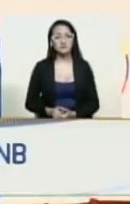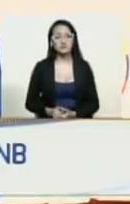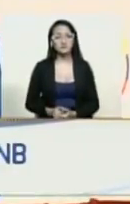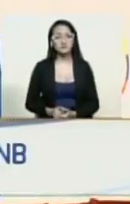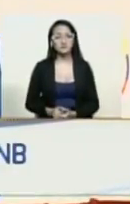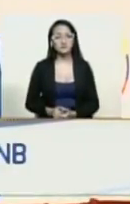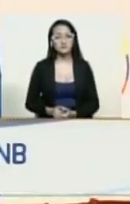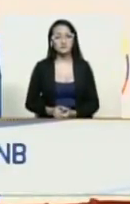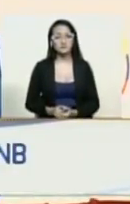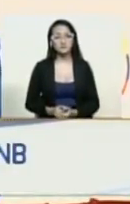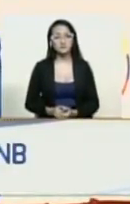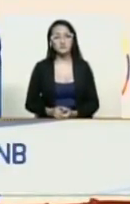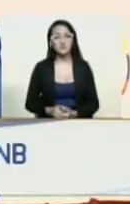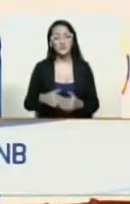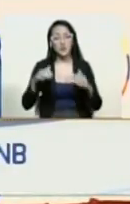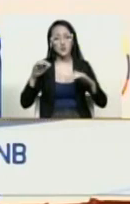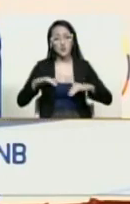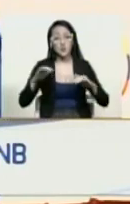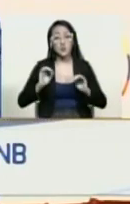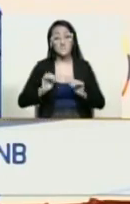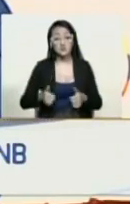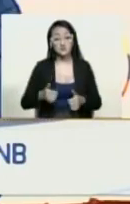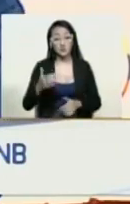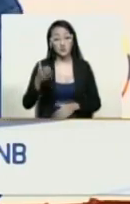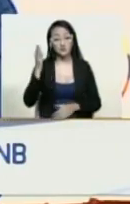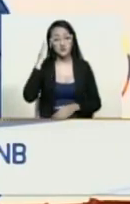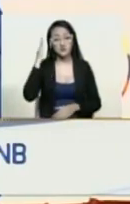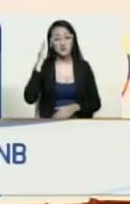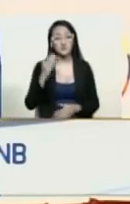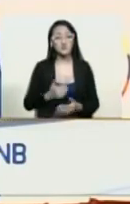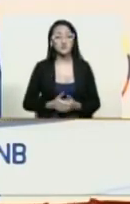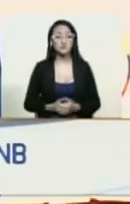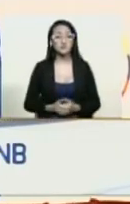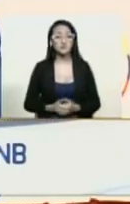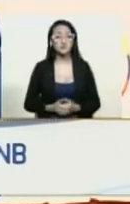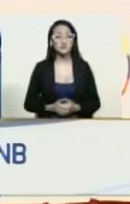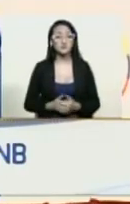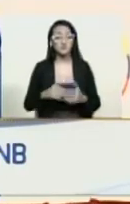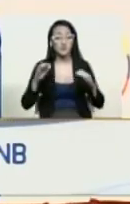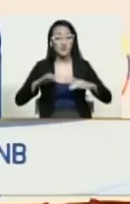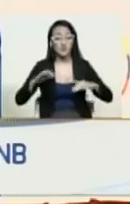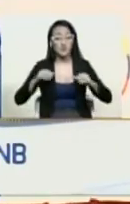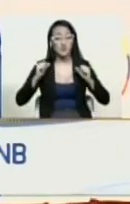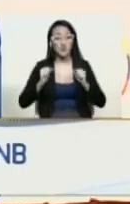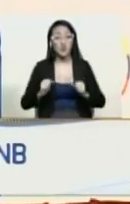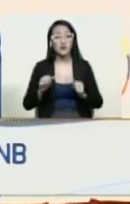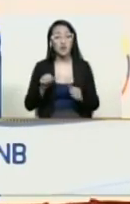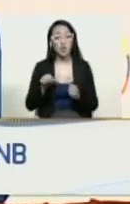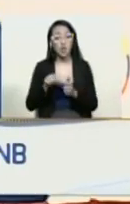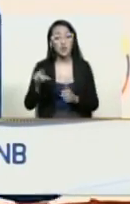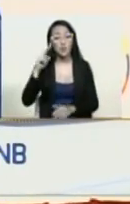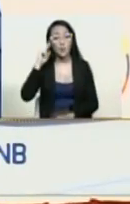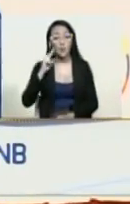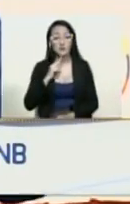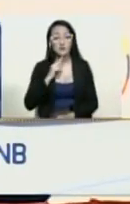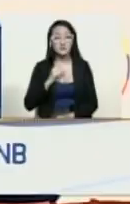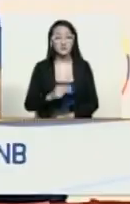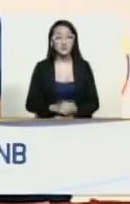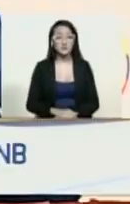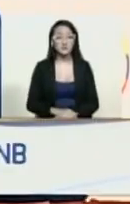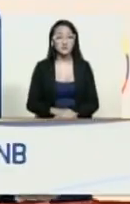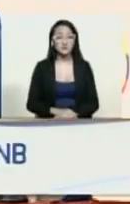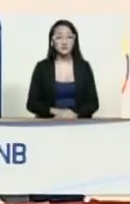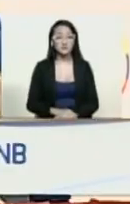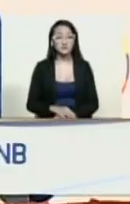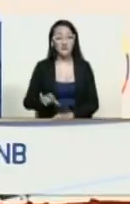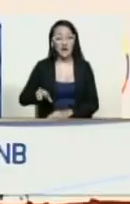Ustedes saben que las lluvias han llegado, está pegando fuerte las lluvias en el estado Bolívar.